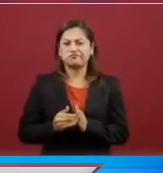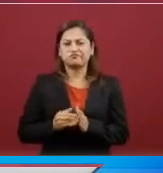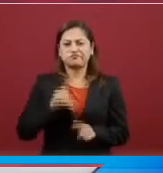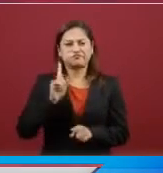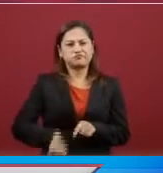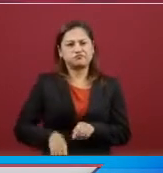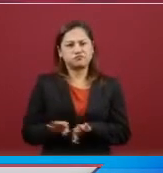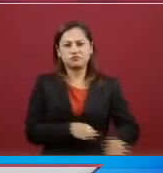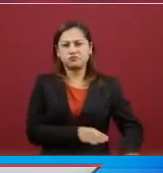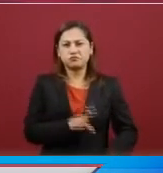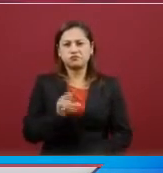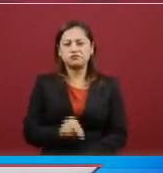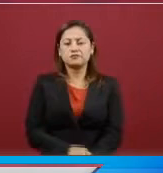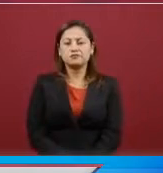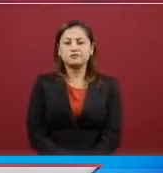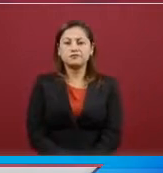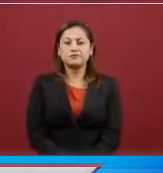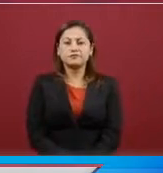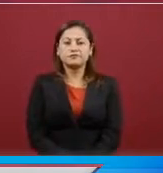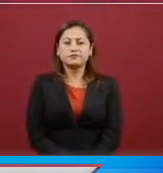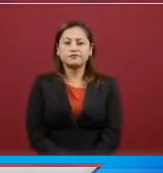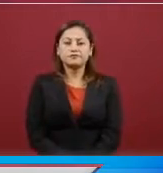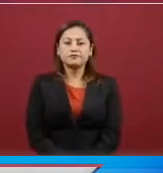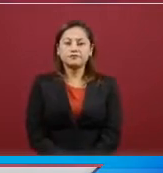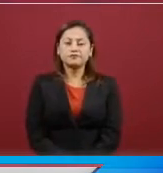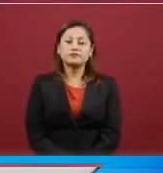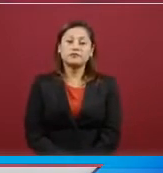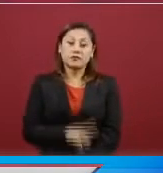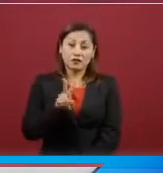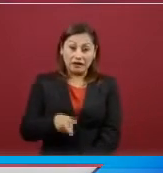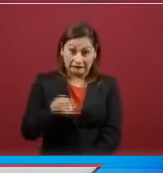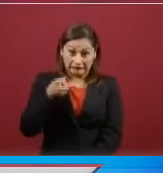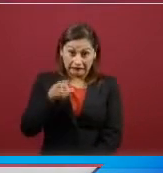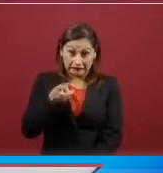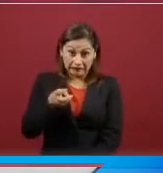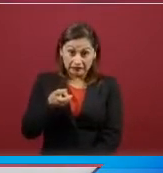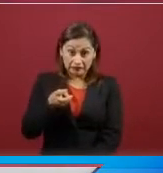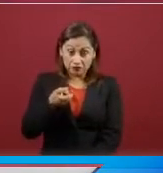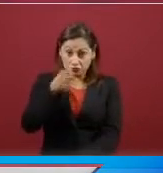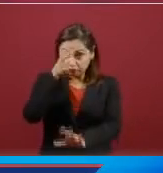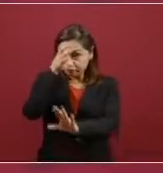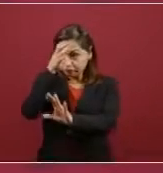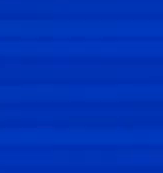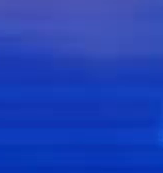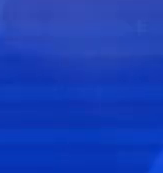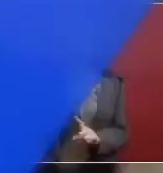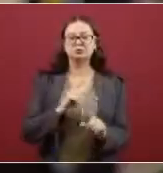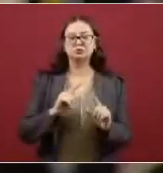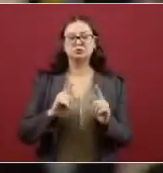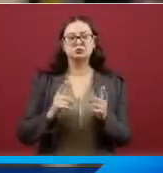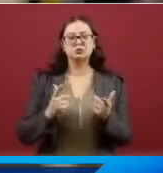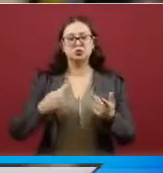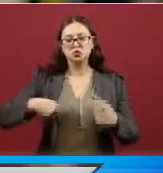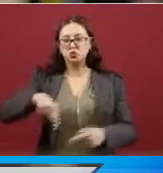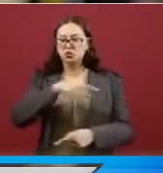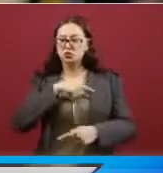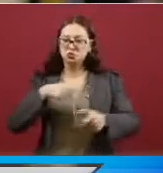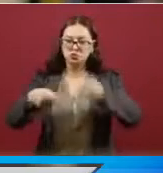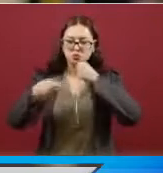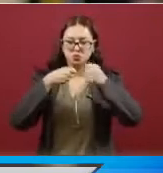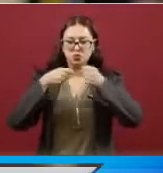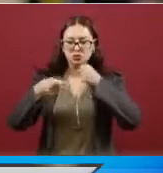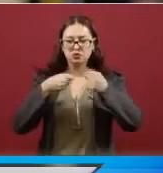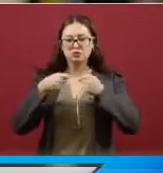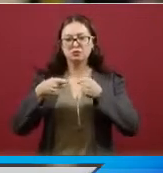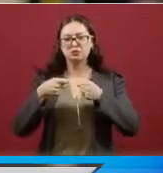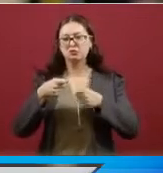neoliberal. Se terminará con la corrupción con la participación de todos en la transformación de la vida pública en el país. Prensa fifí.